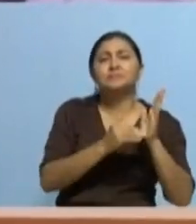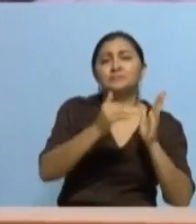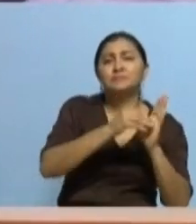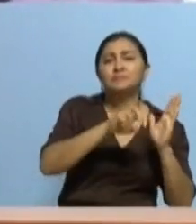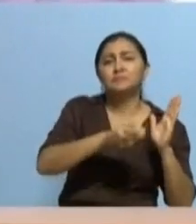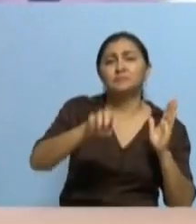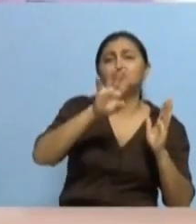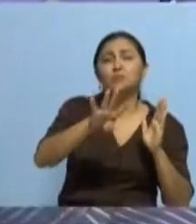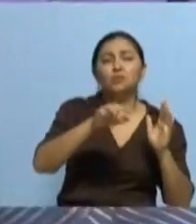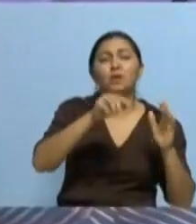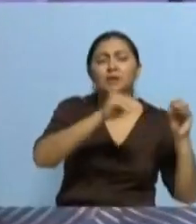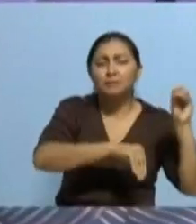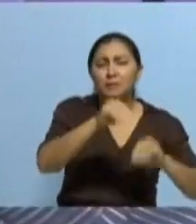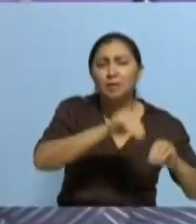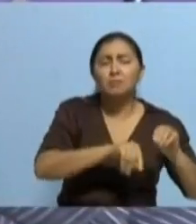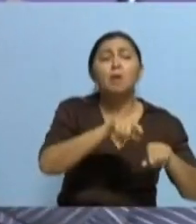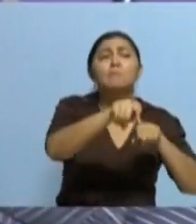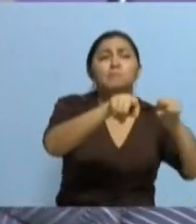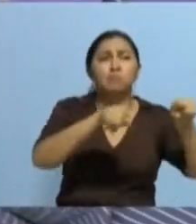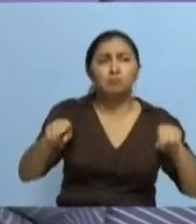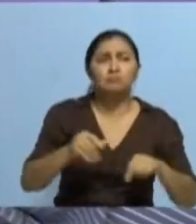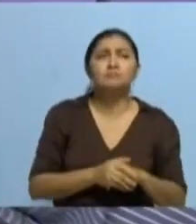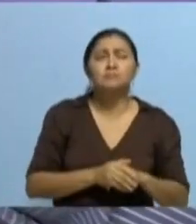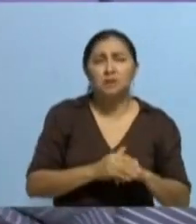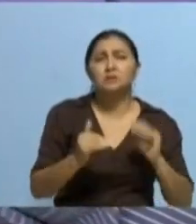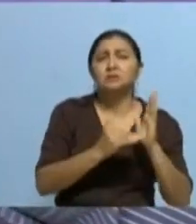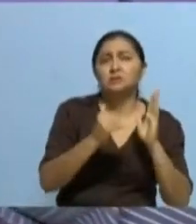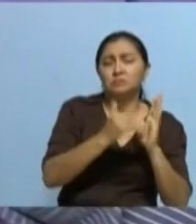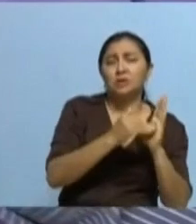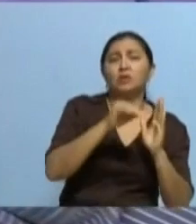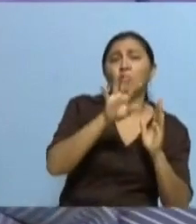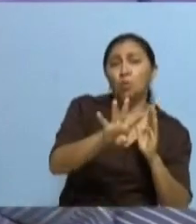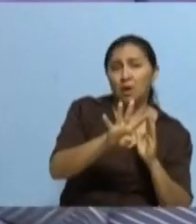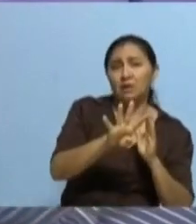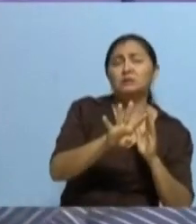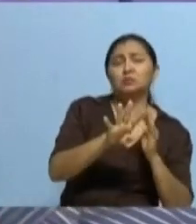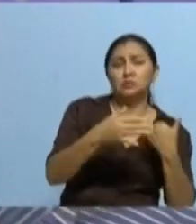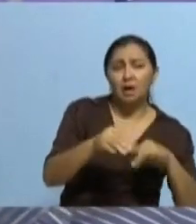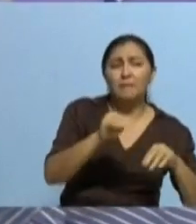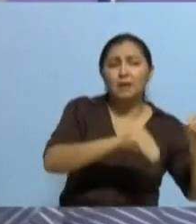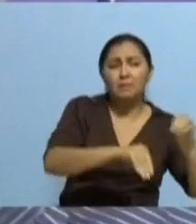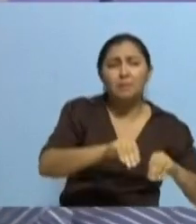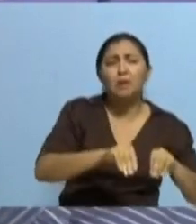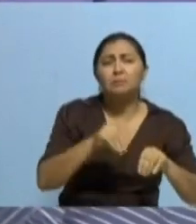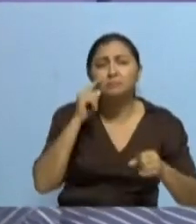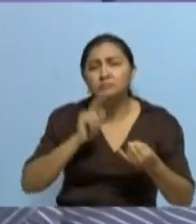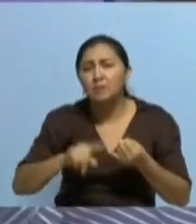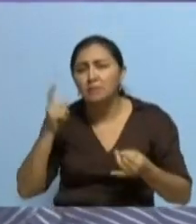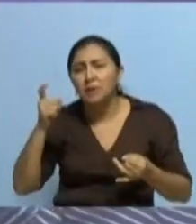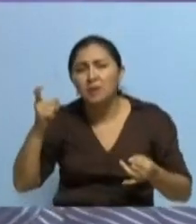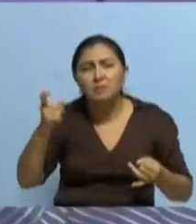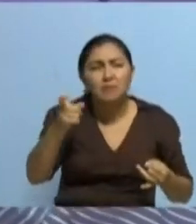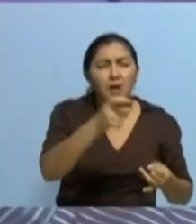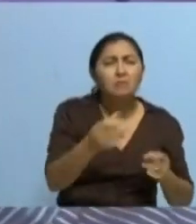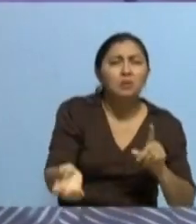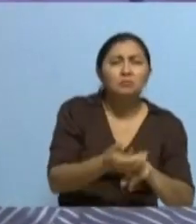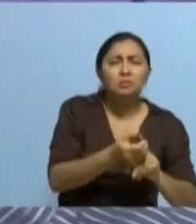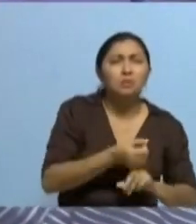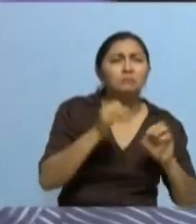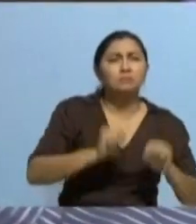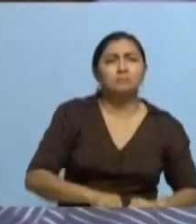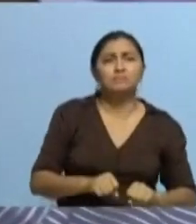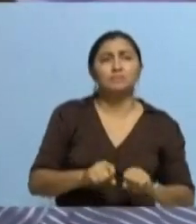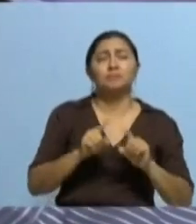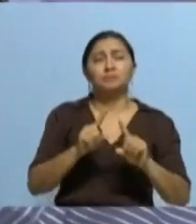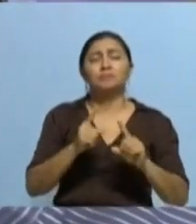varios sectores de la ciudad. Se está haciendo el Sisbén 4, se está haciendo barrido para toda la ciudad y esperamos tener mucho mejor. Pero la